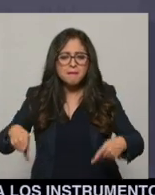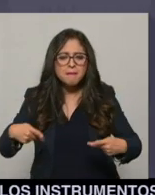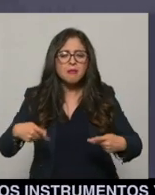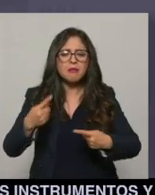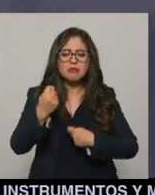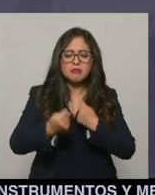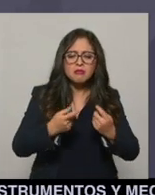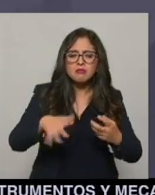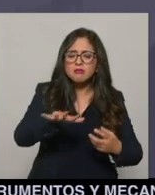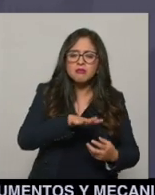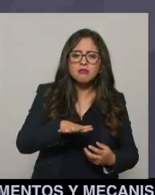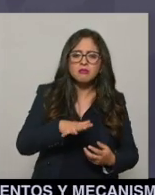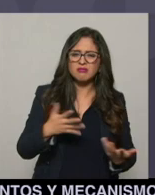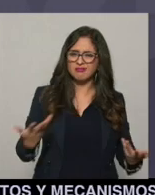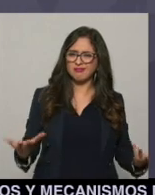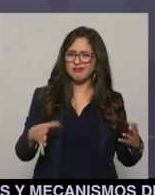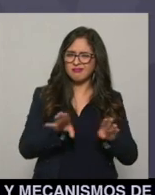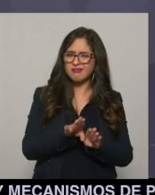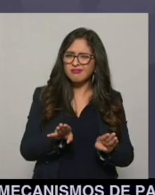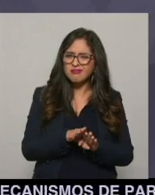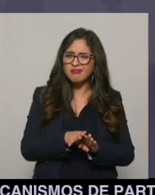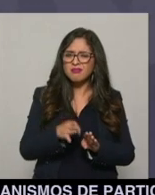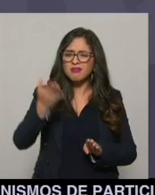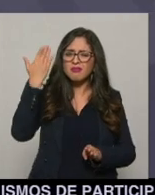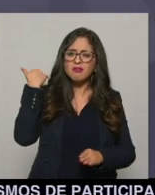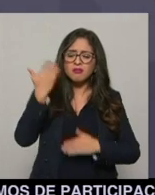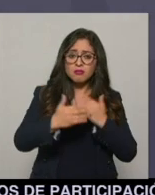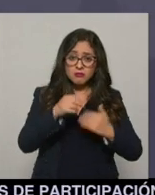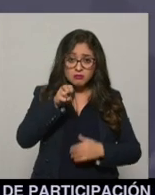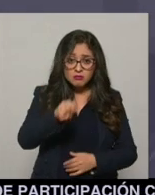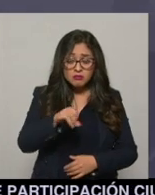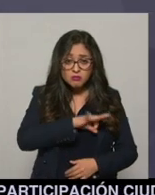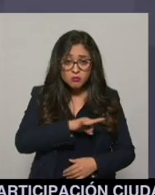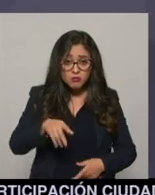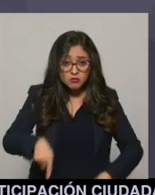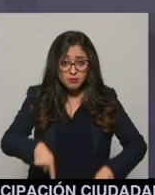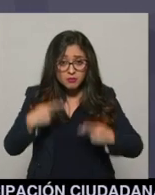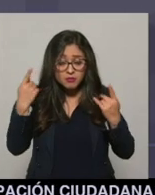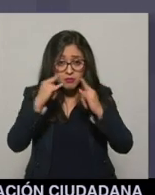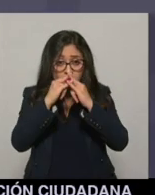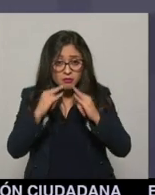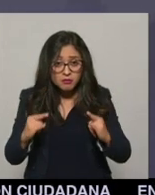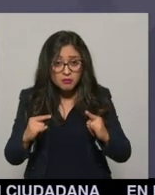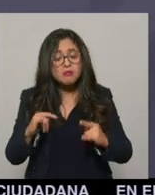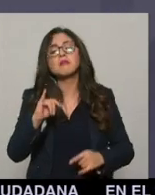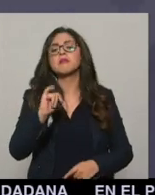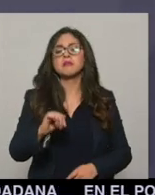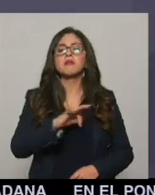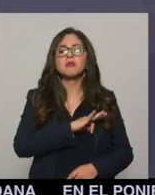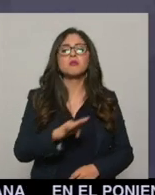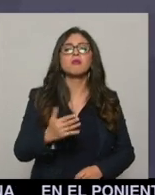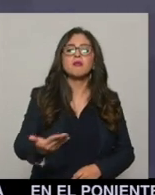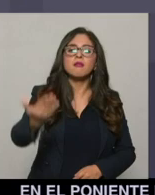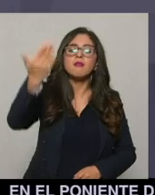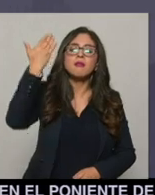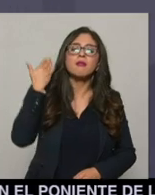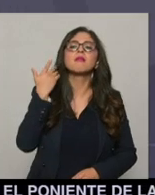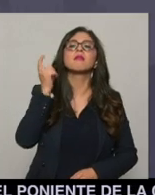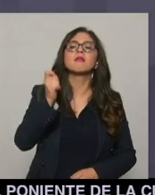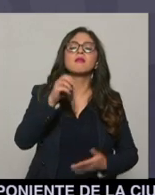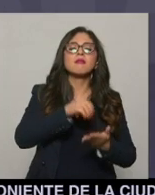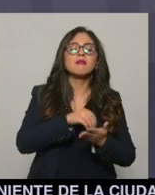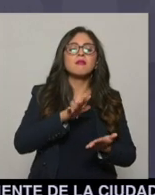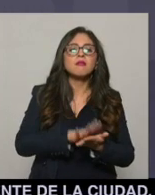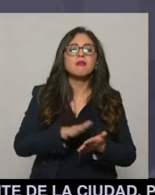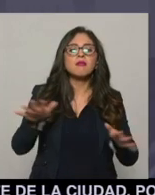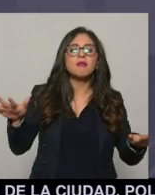un avance. Por lo menos en el O sea, permite la venta de animales en tianguis también. Es correcto, cuando ya había habido un avance